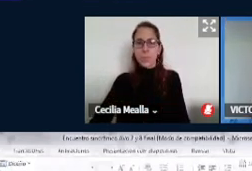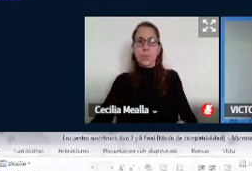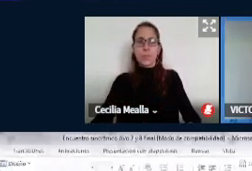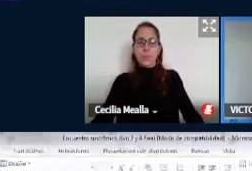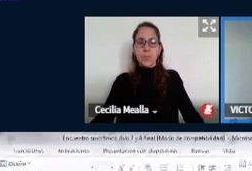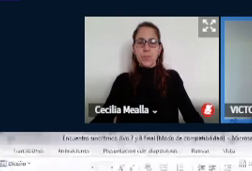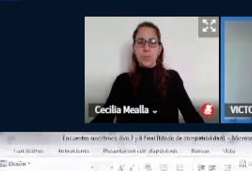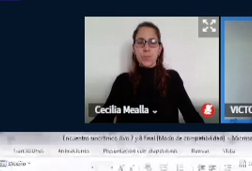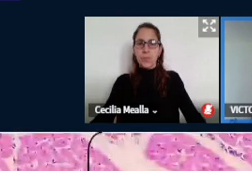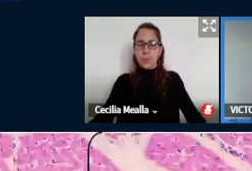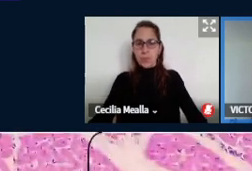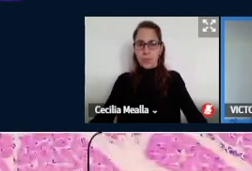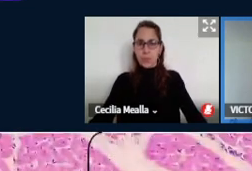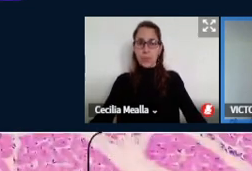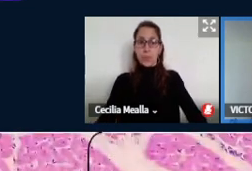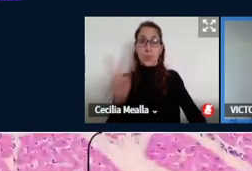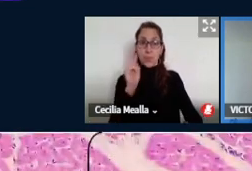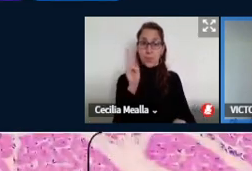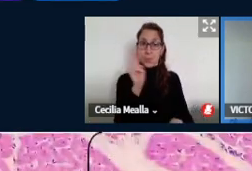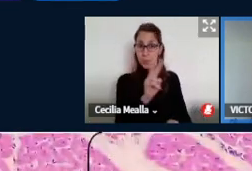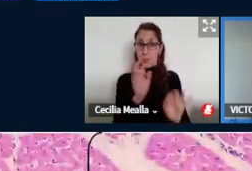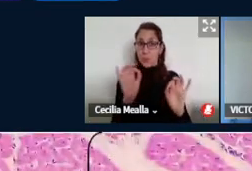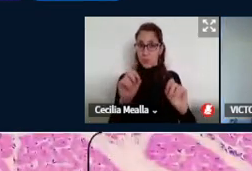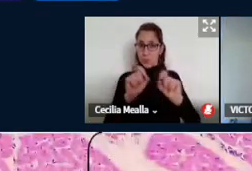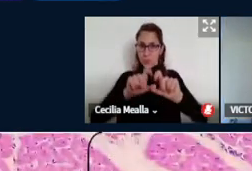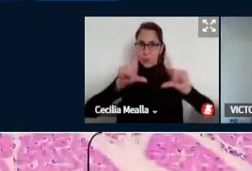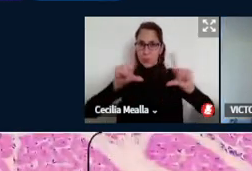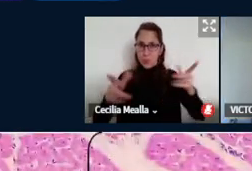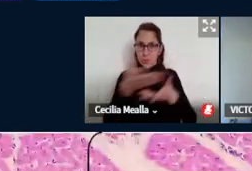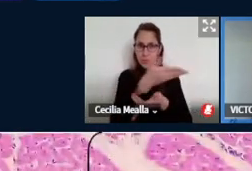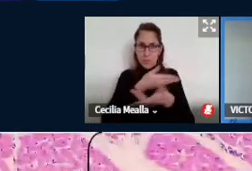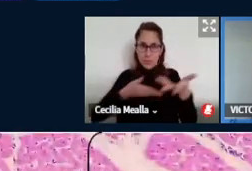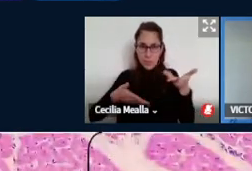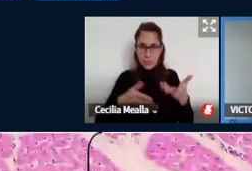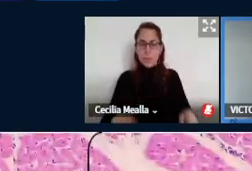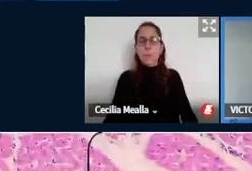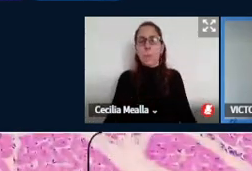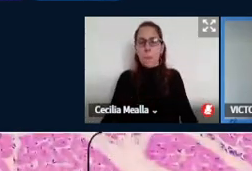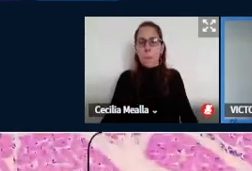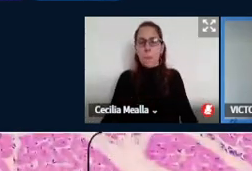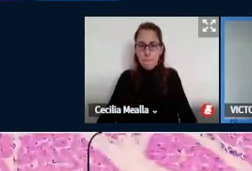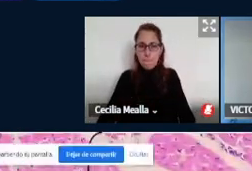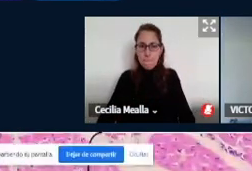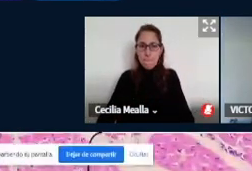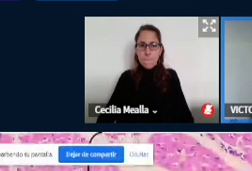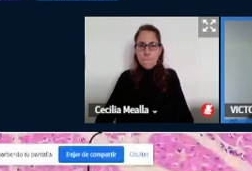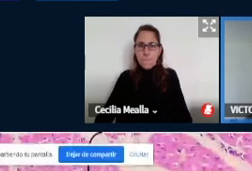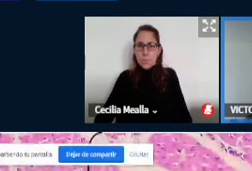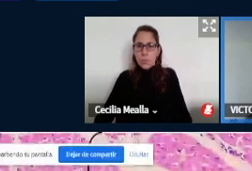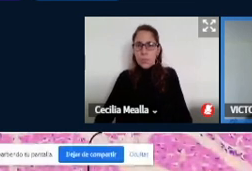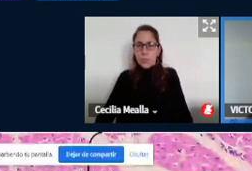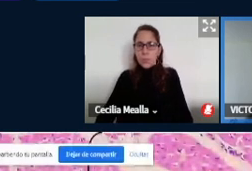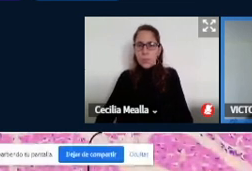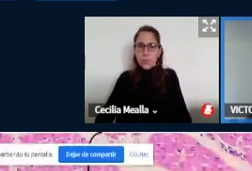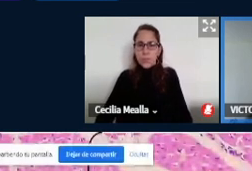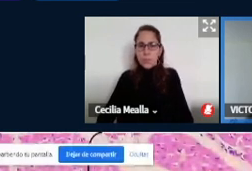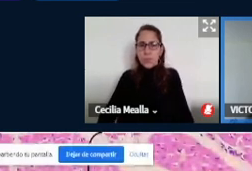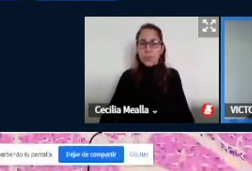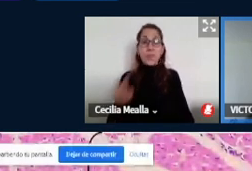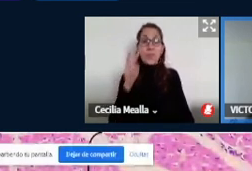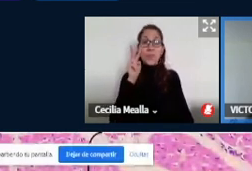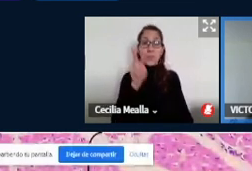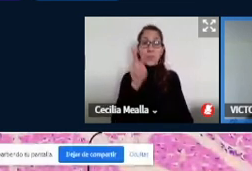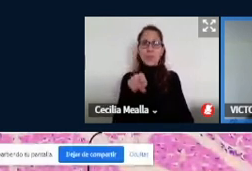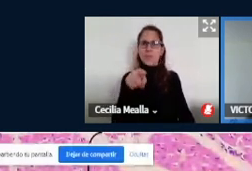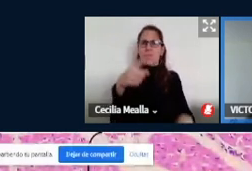Ahí se está viendo, ¿no? Ya la Sí. imagen. Sí. Genial. Bueno, a ver, acá estamos